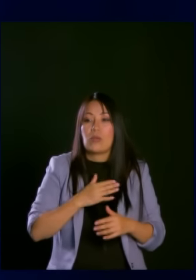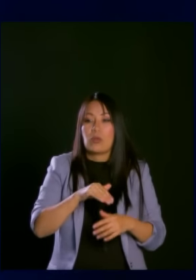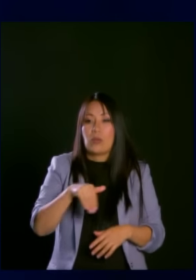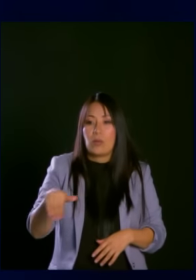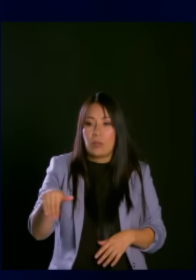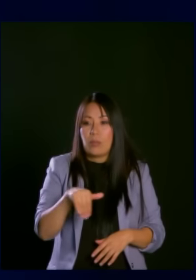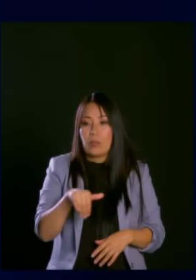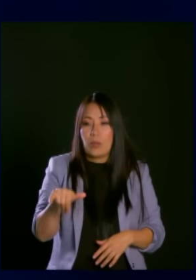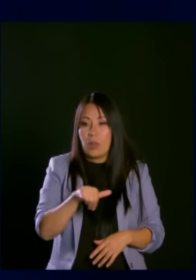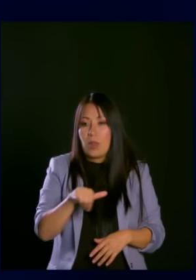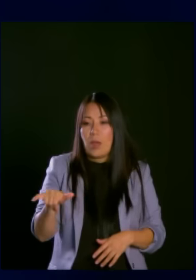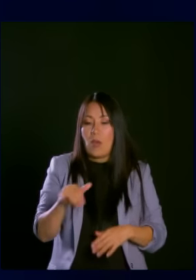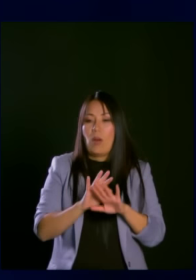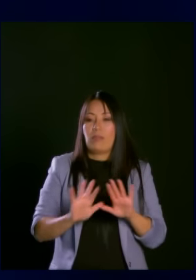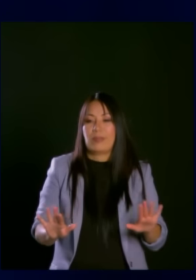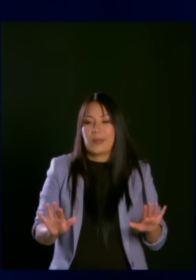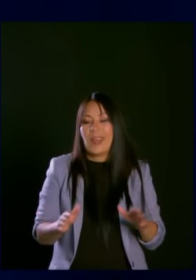No.